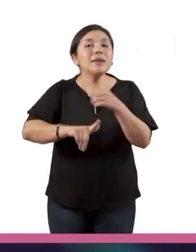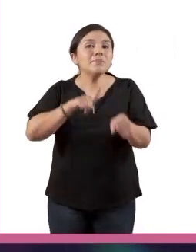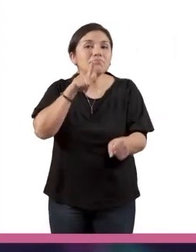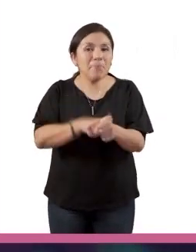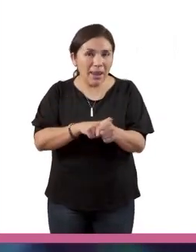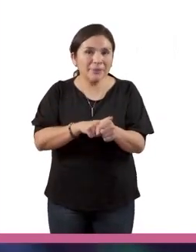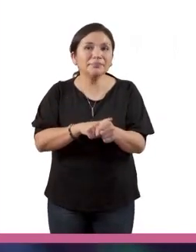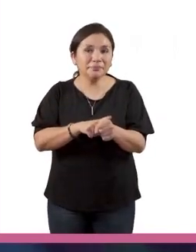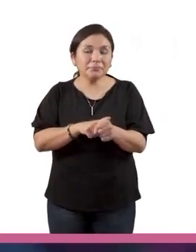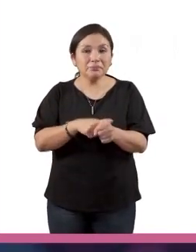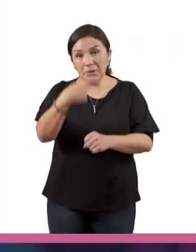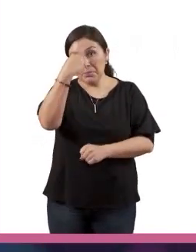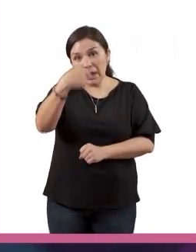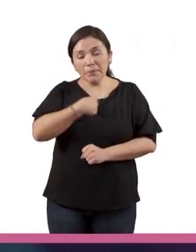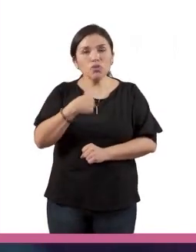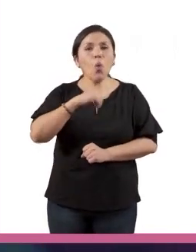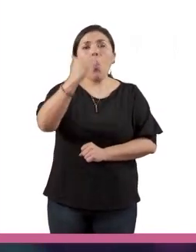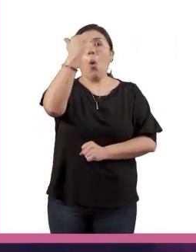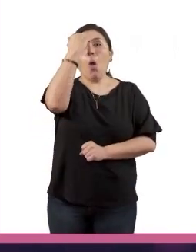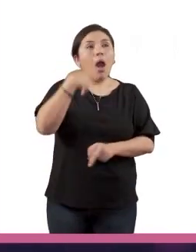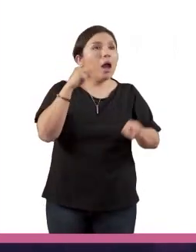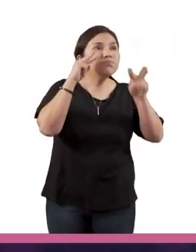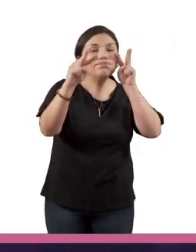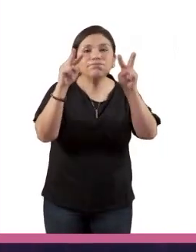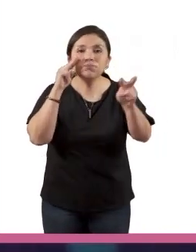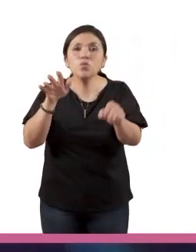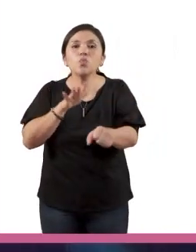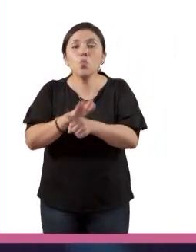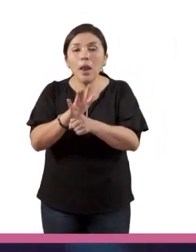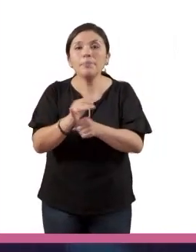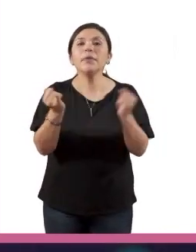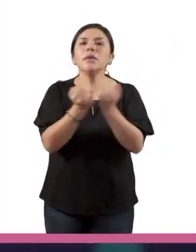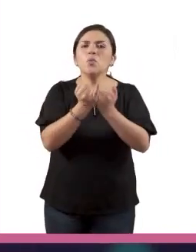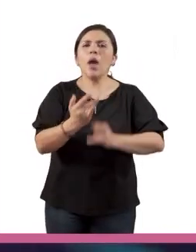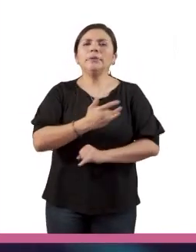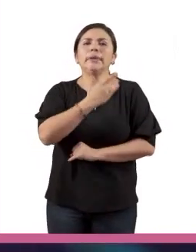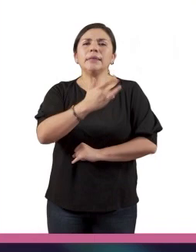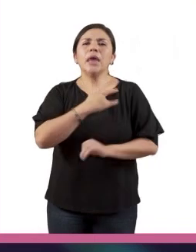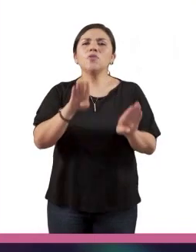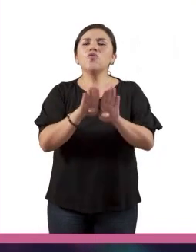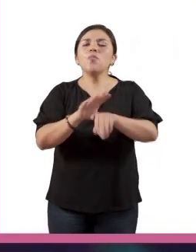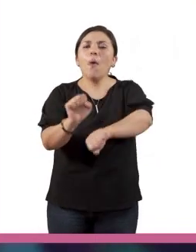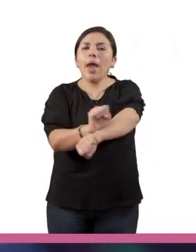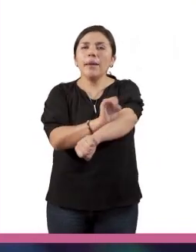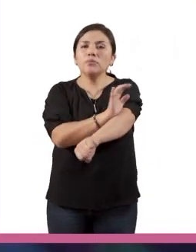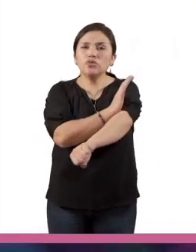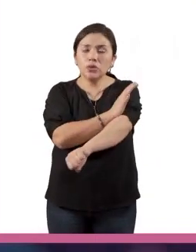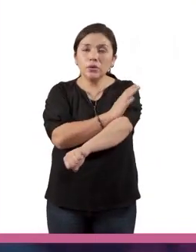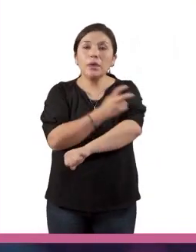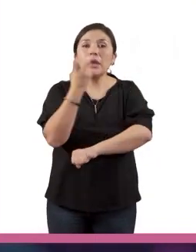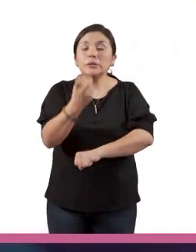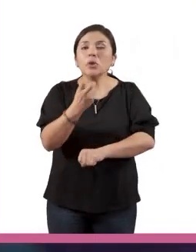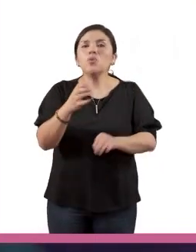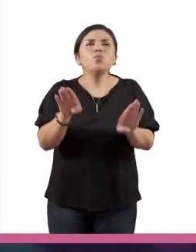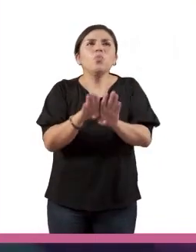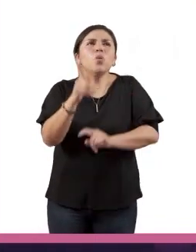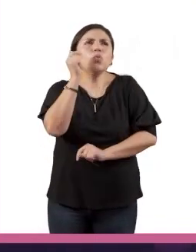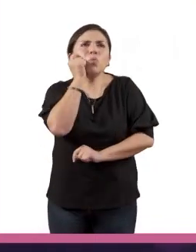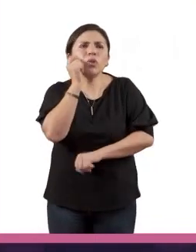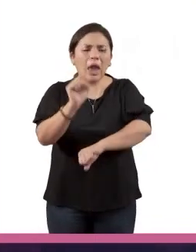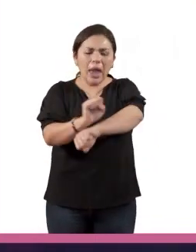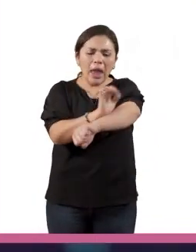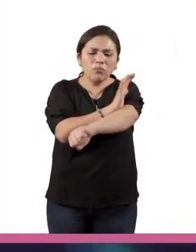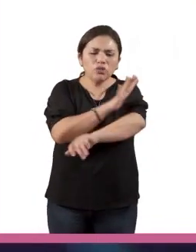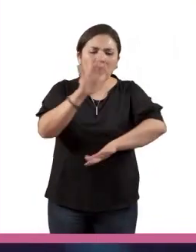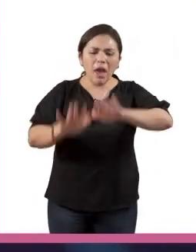animales que yo alcanzo a conocer, y también me inspiro en las emociones, ya sea que sean